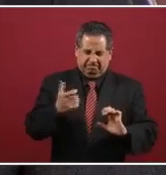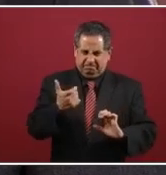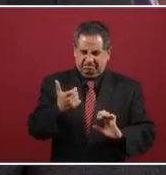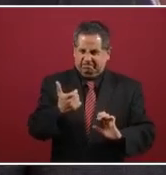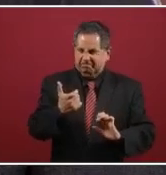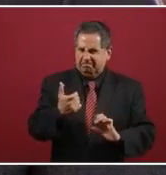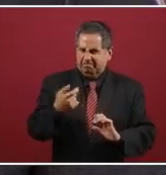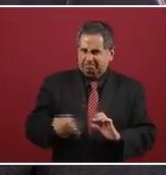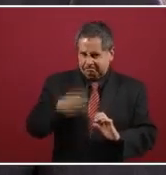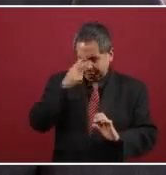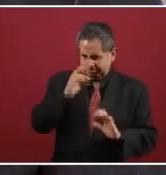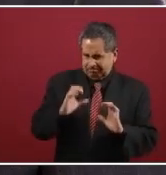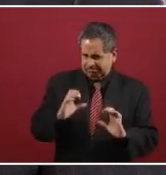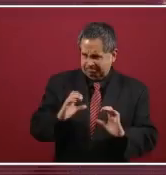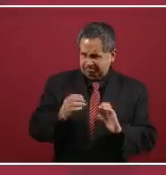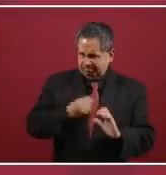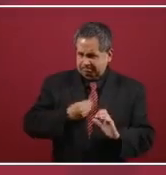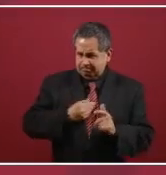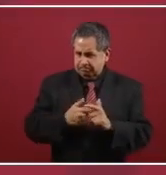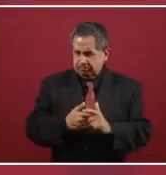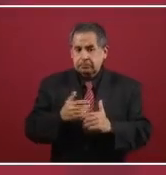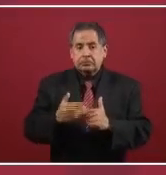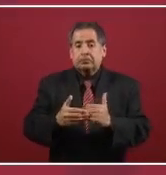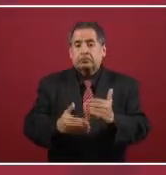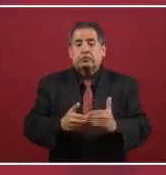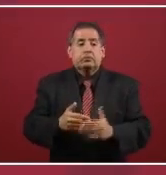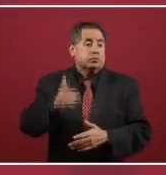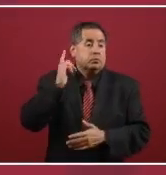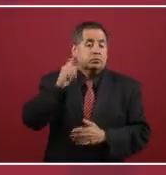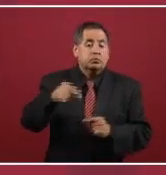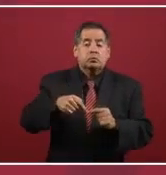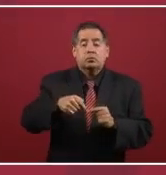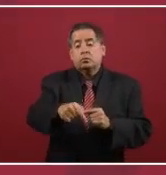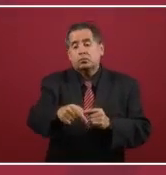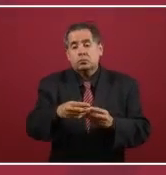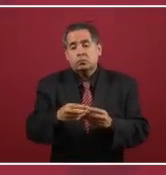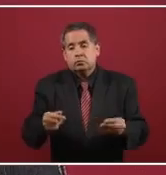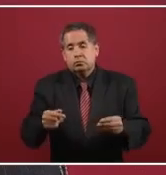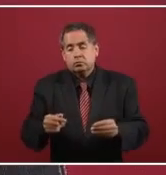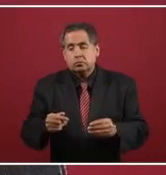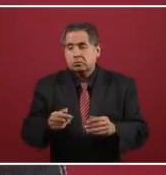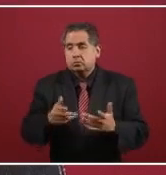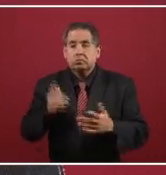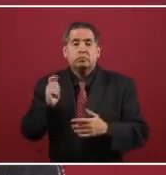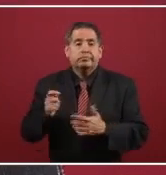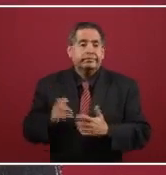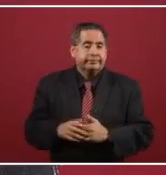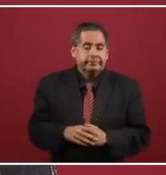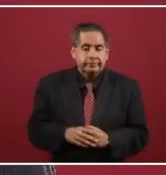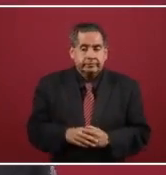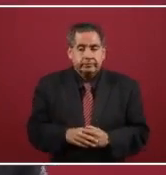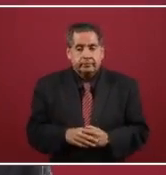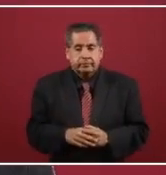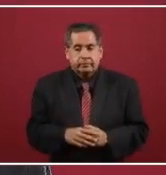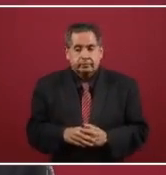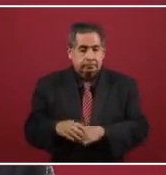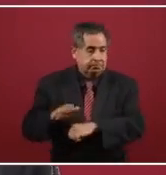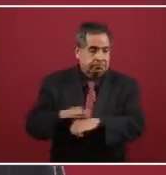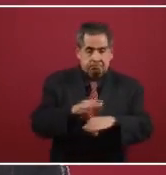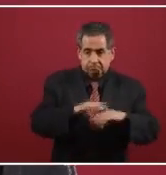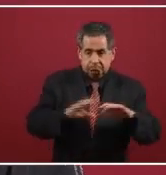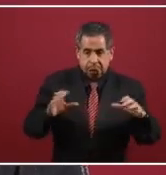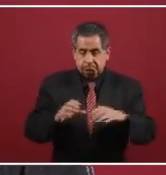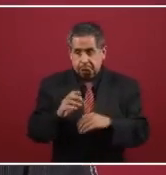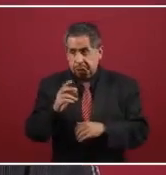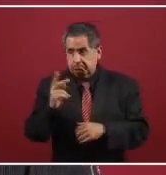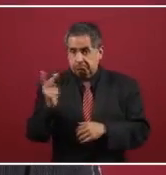y esperemos que pronto se convoque para que haya un